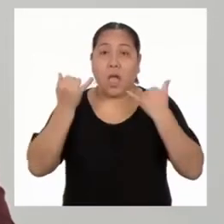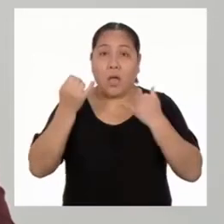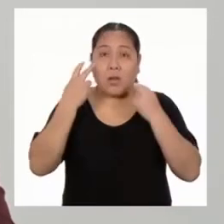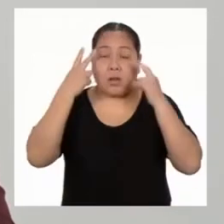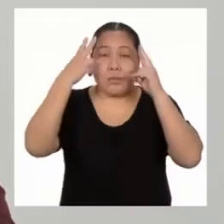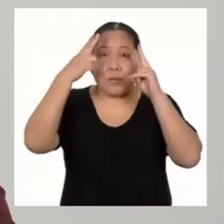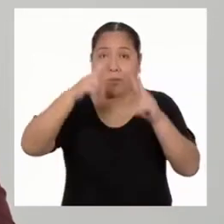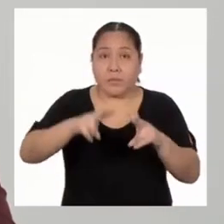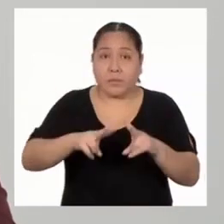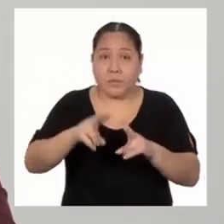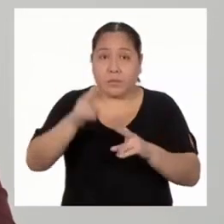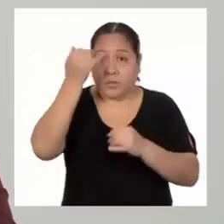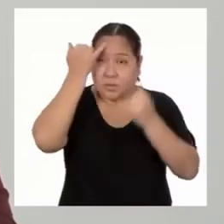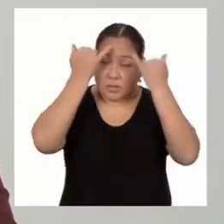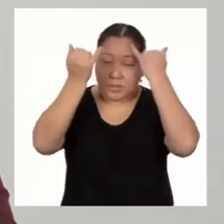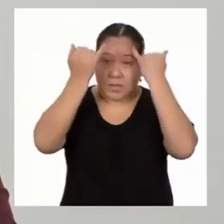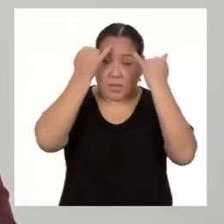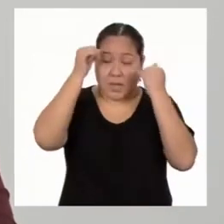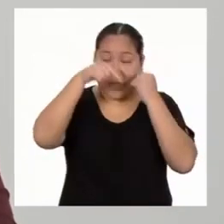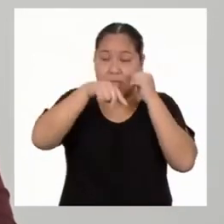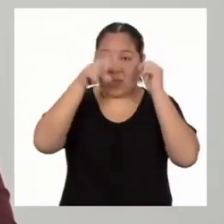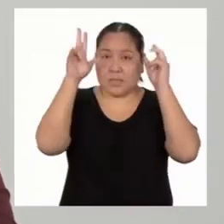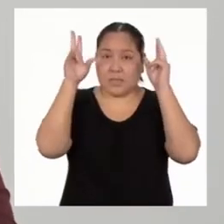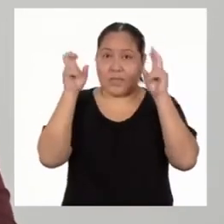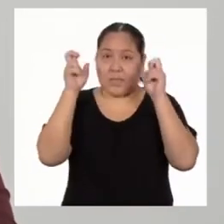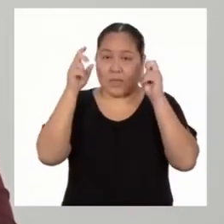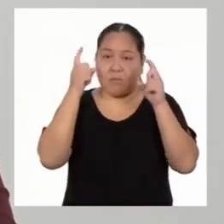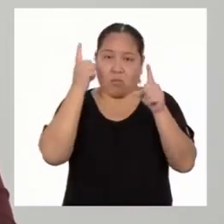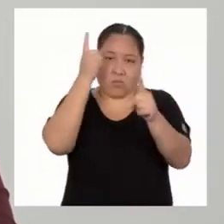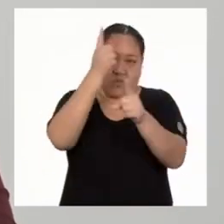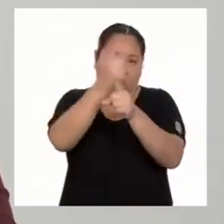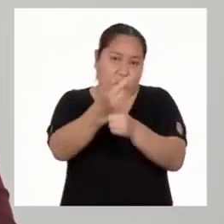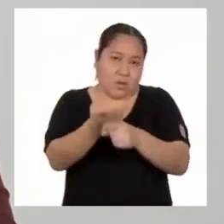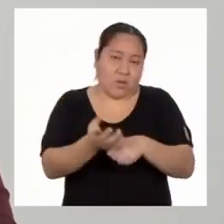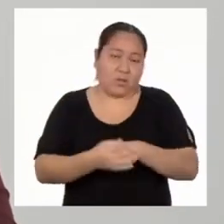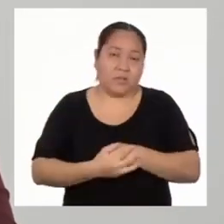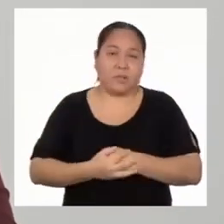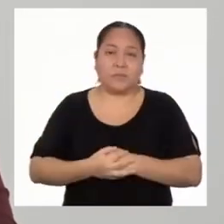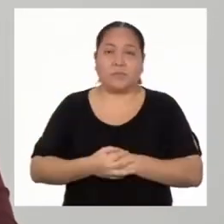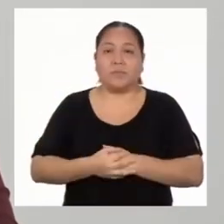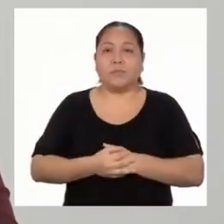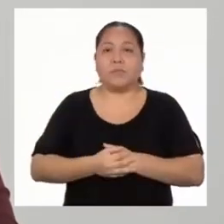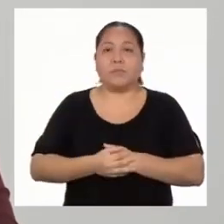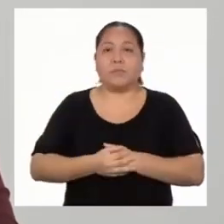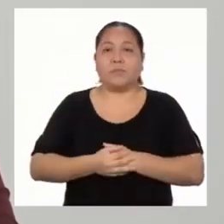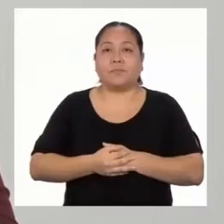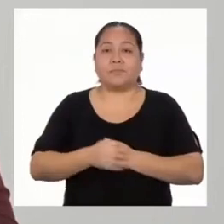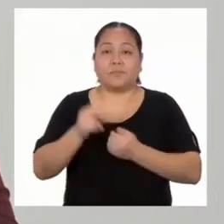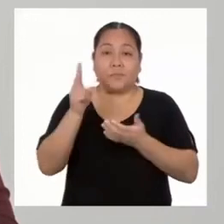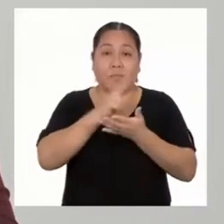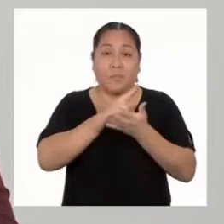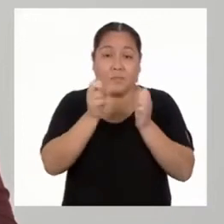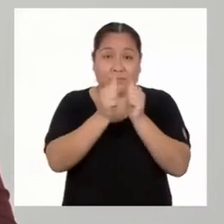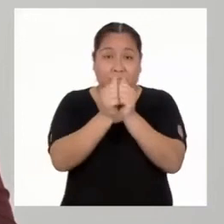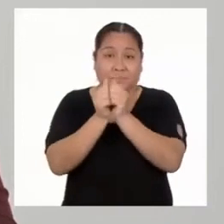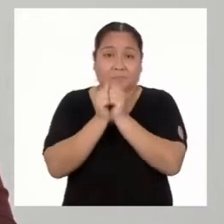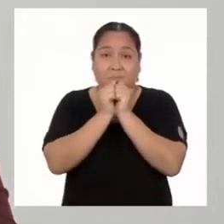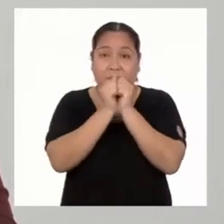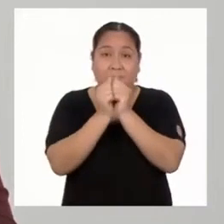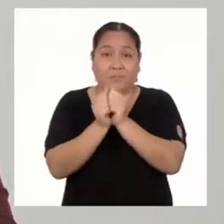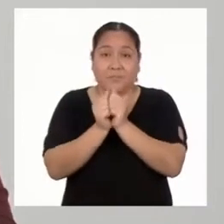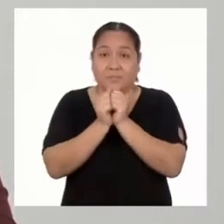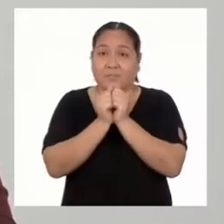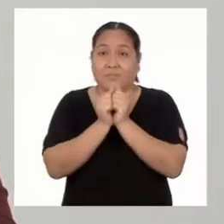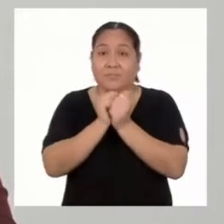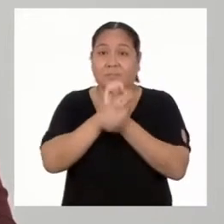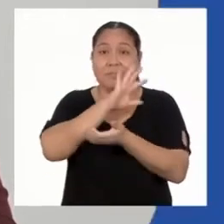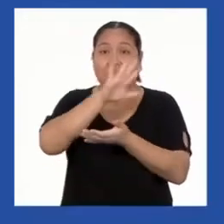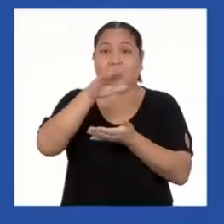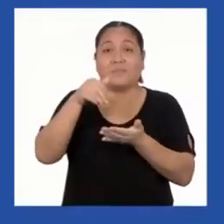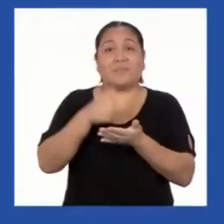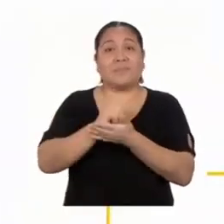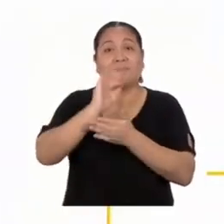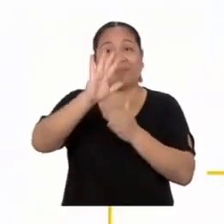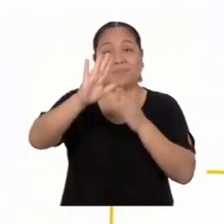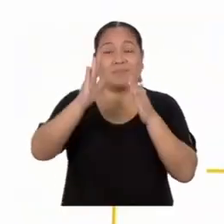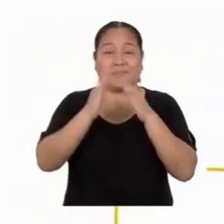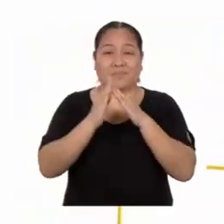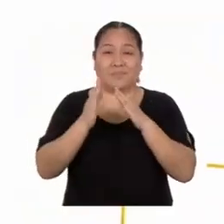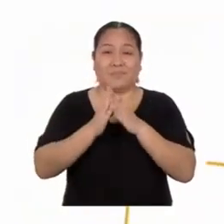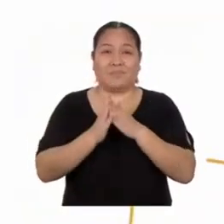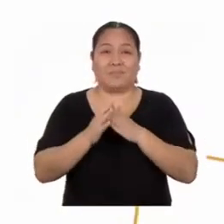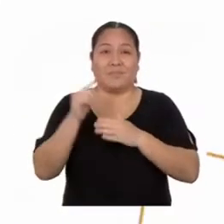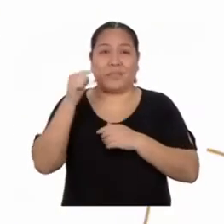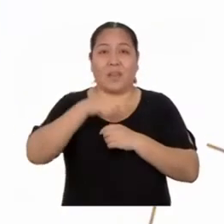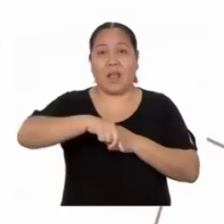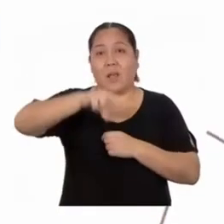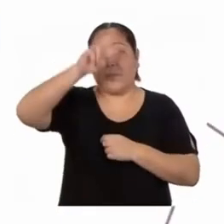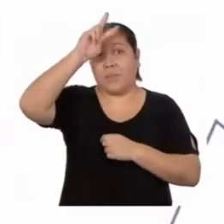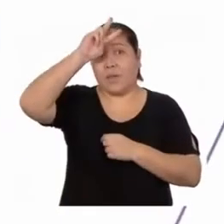tus predicciones sobre la temática del texto fueron acertadas. Leámoslo juntos, con todas y todos en casa. El